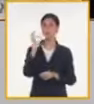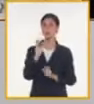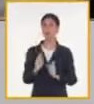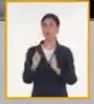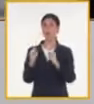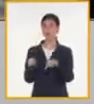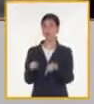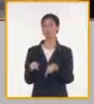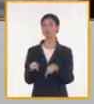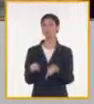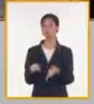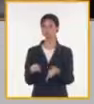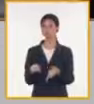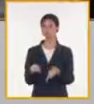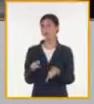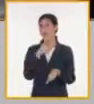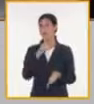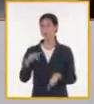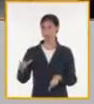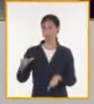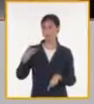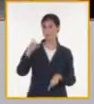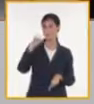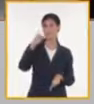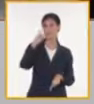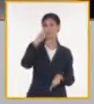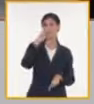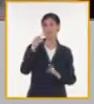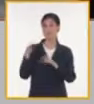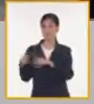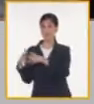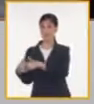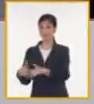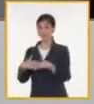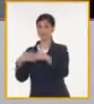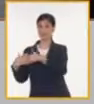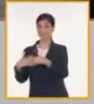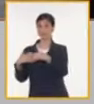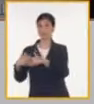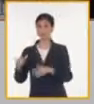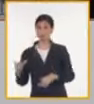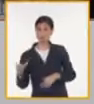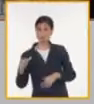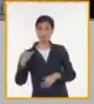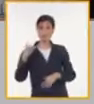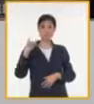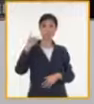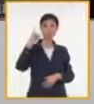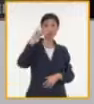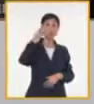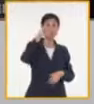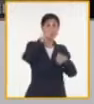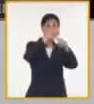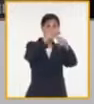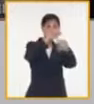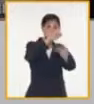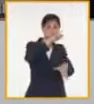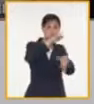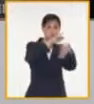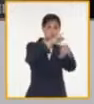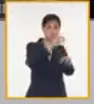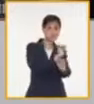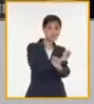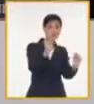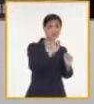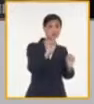Revolución un avión procedente Estados Unidos B 25 con dos agentes de la silla bombardearon la ciudad de La Habana provocó dos muertos